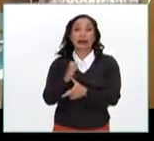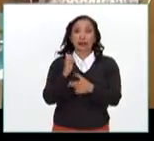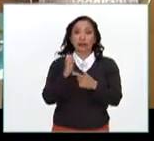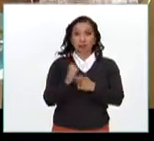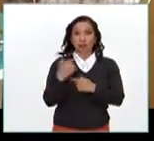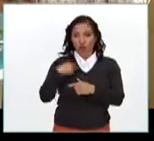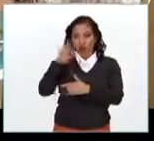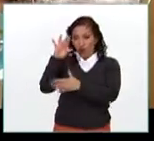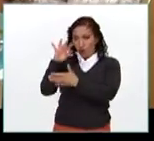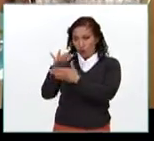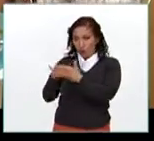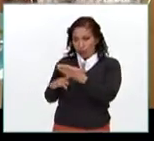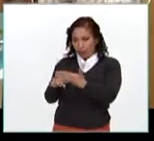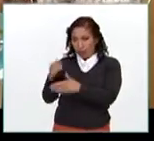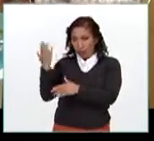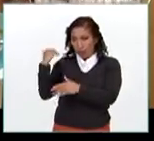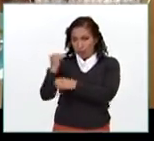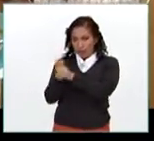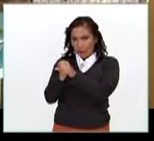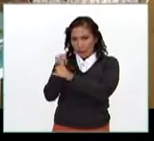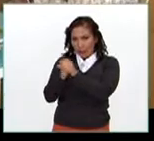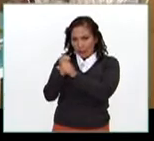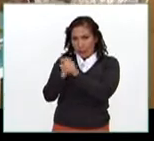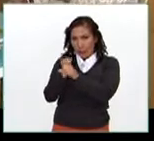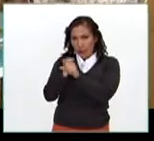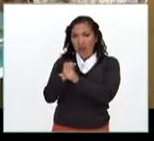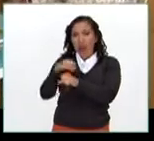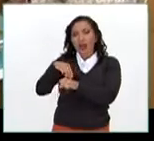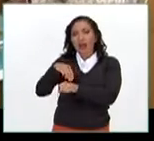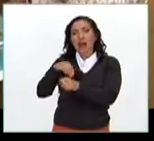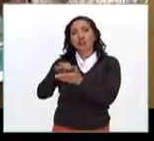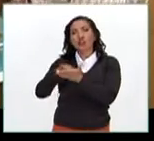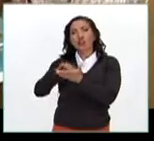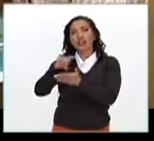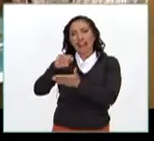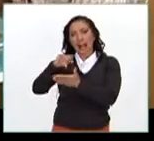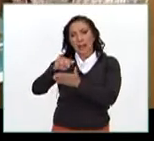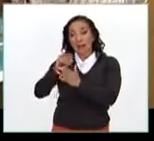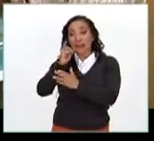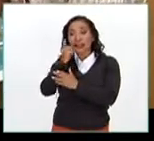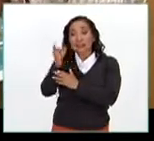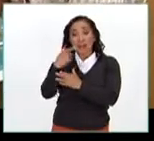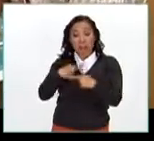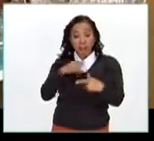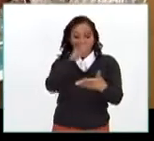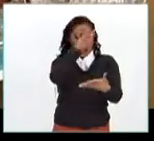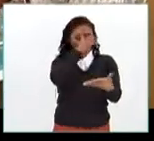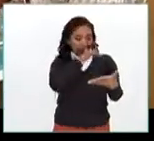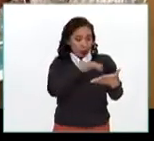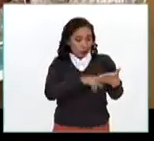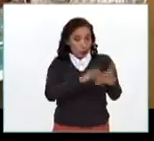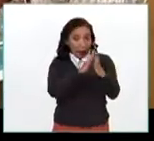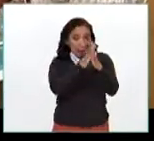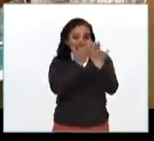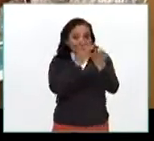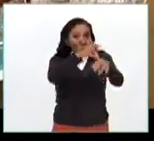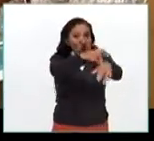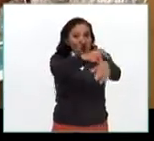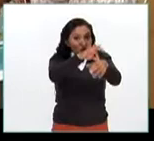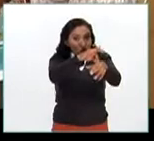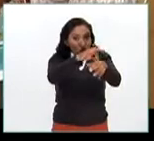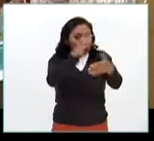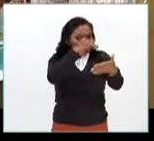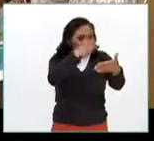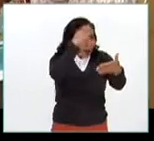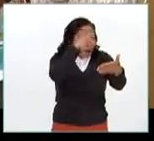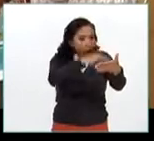Y leí una cosa, un estudio estupendo del New York Times, en donde decía que la gente que lee papel se le fija mejor la información que